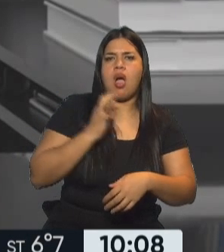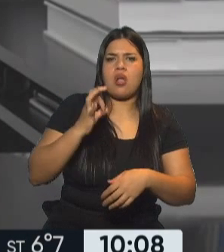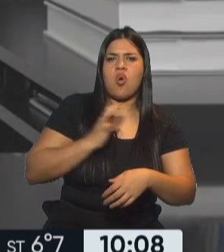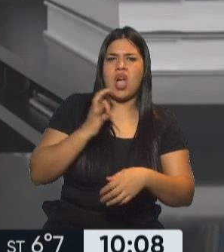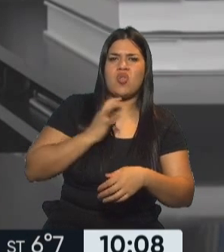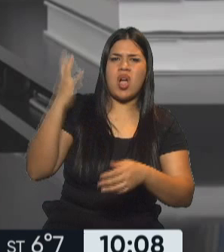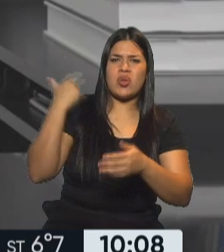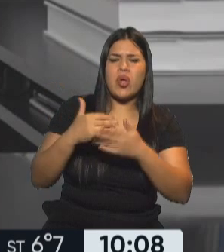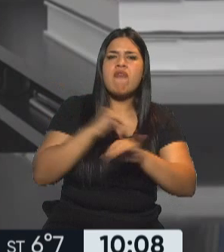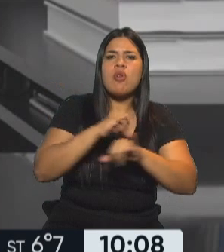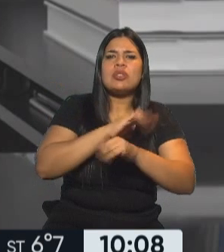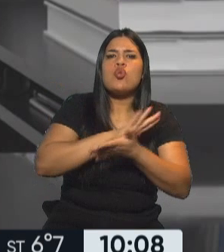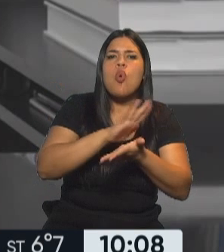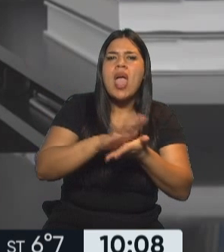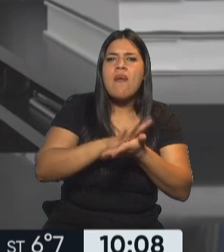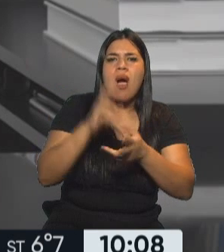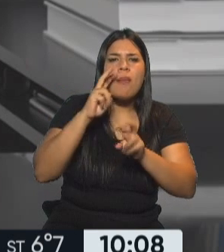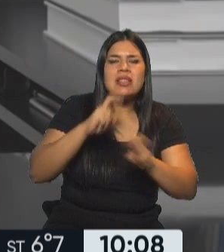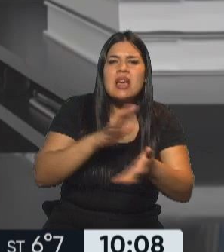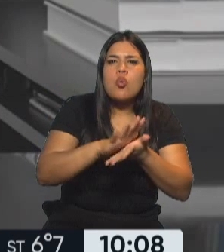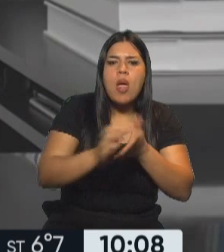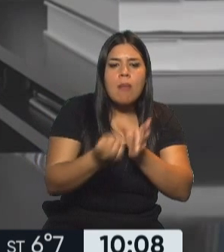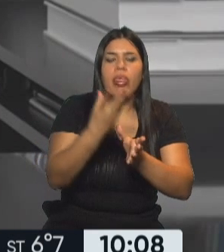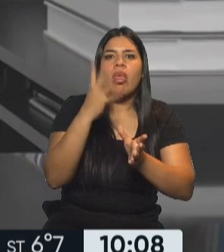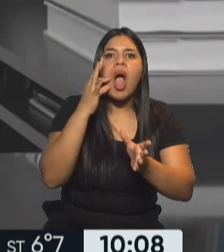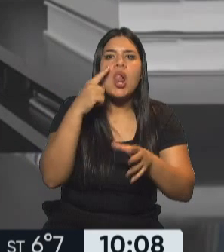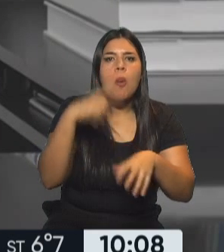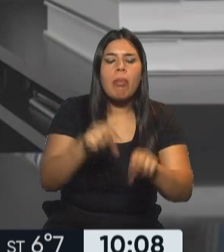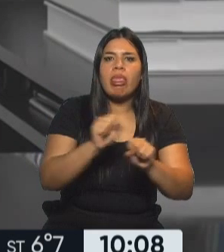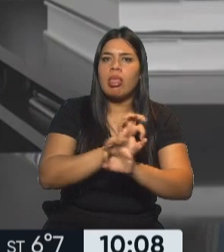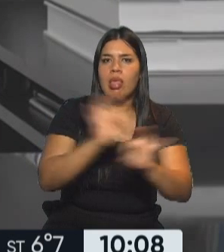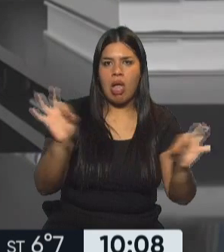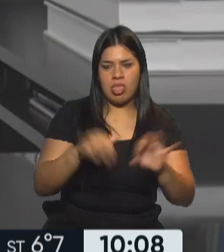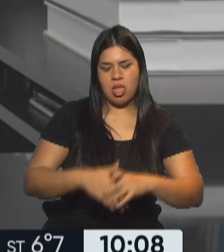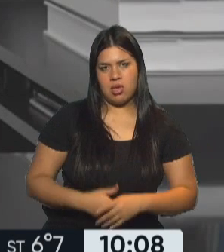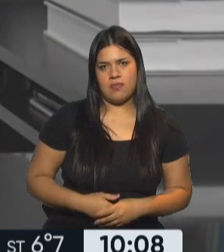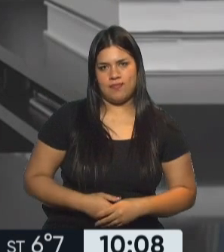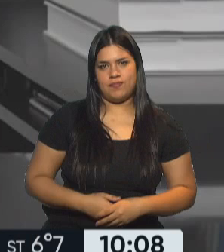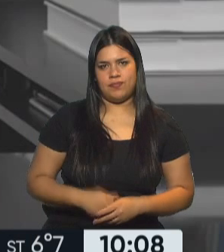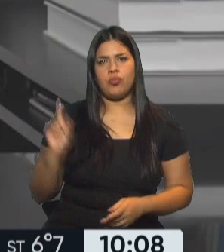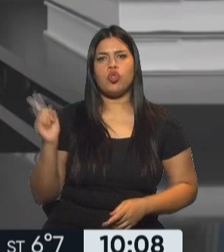generen absolutamente nada de valor. Es una situación inadmisible.